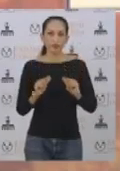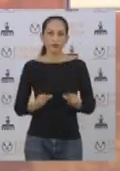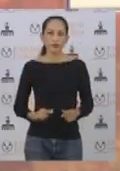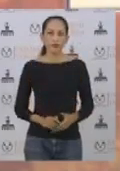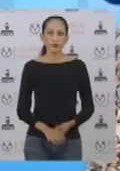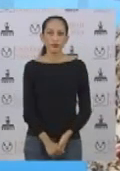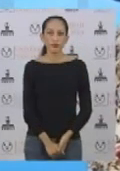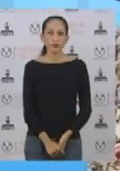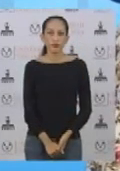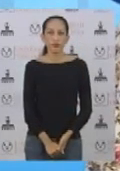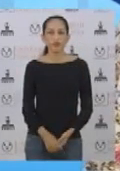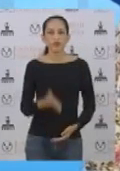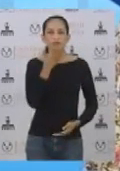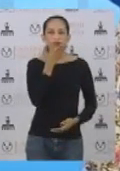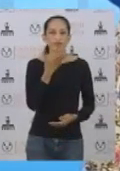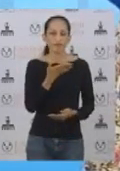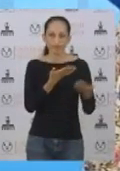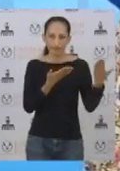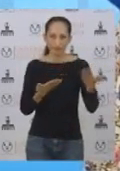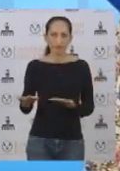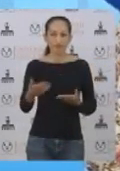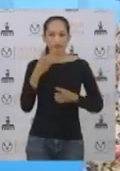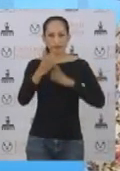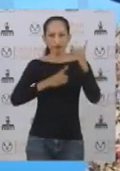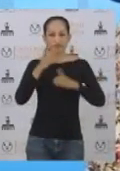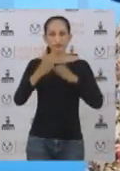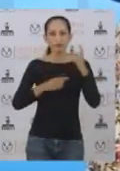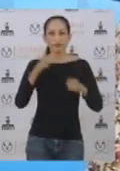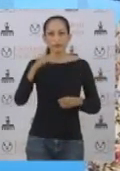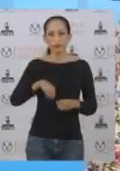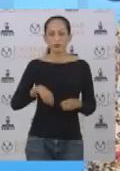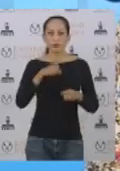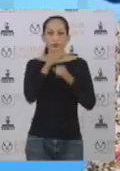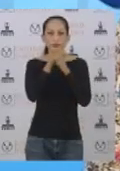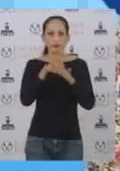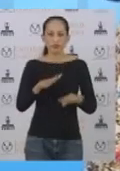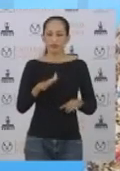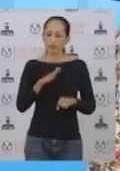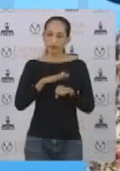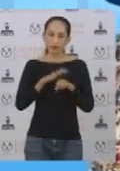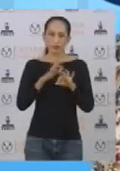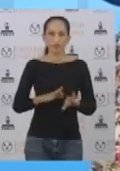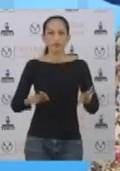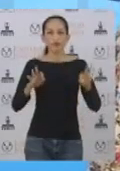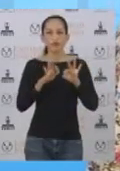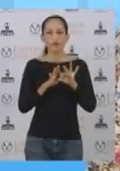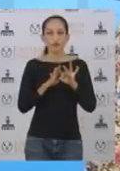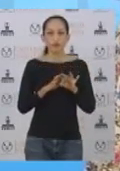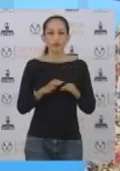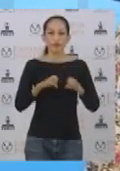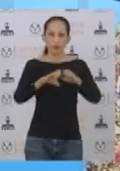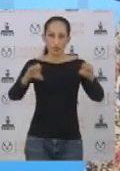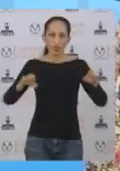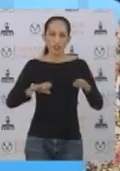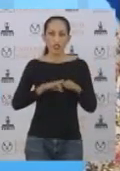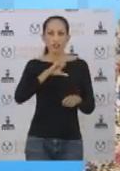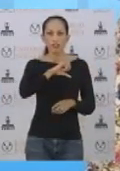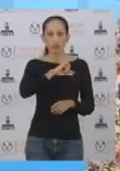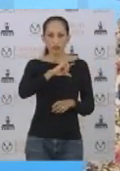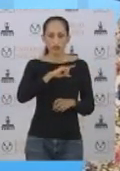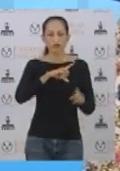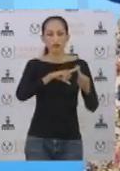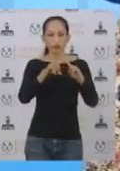en Corto. ¿Qué tal? Bienvenidos a este espacio deportivo dentro de UAT Informa. Tenemos información para usted de los equipos de